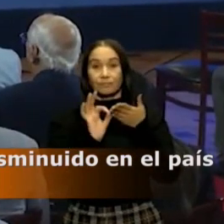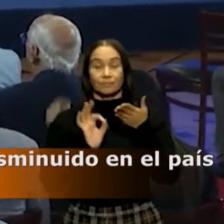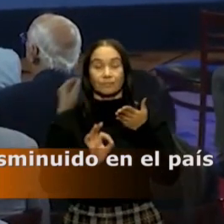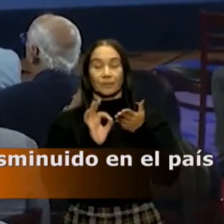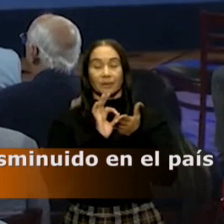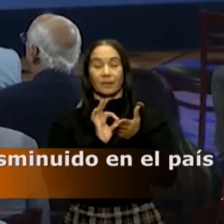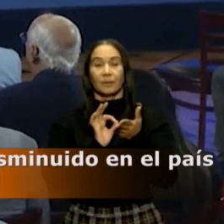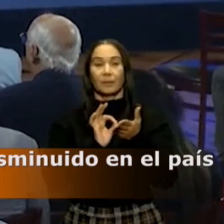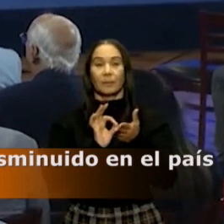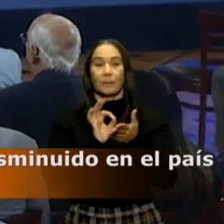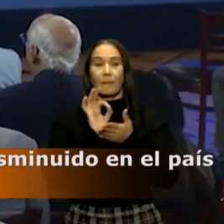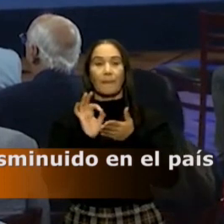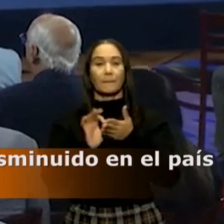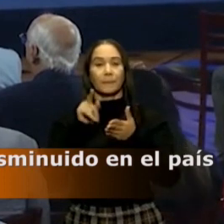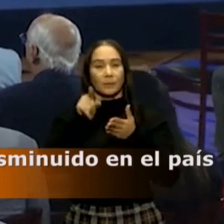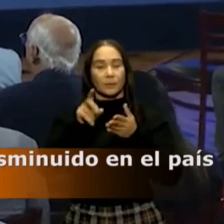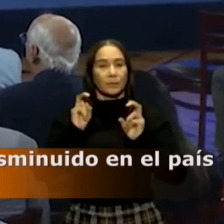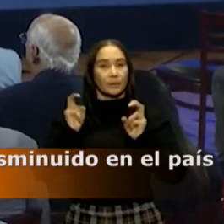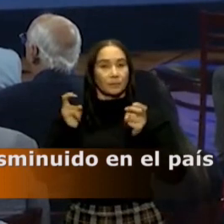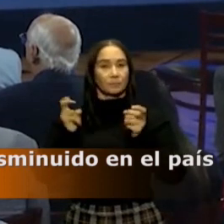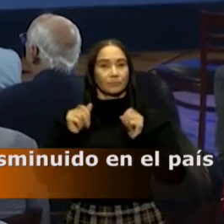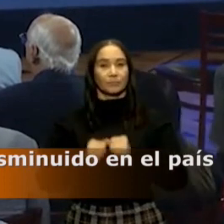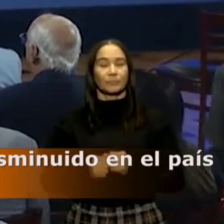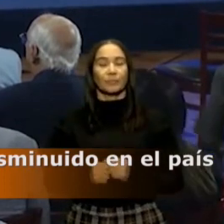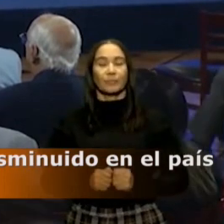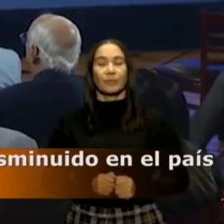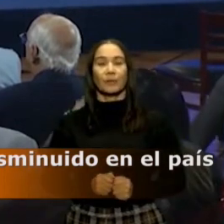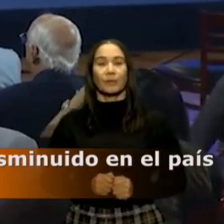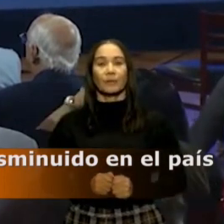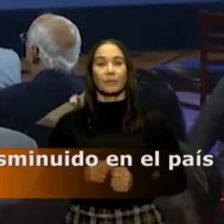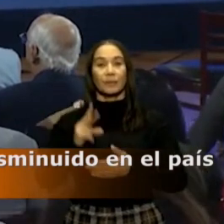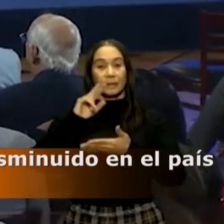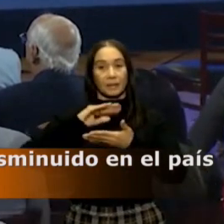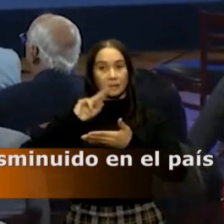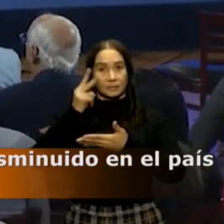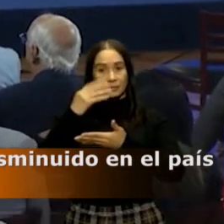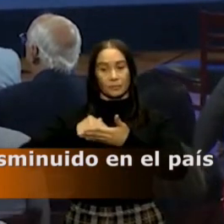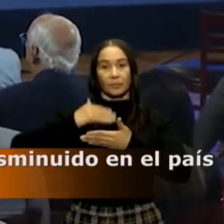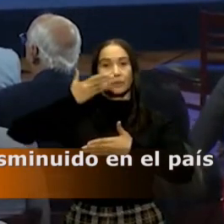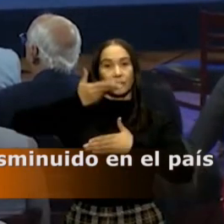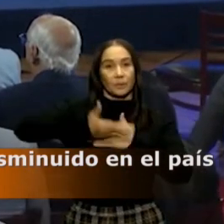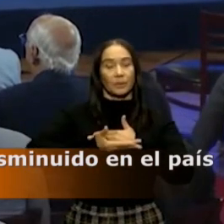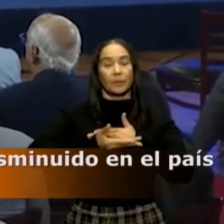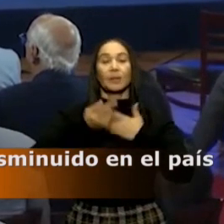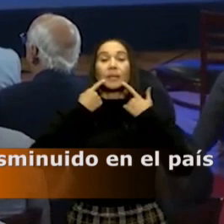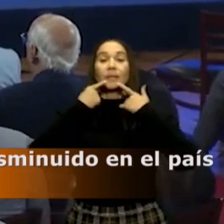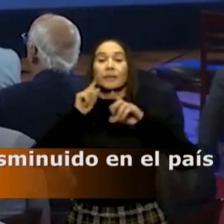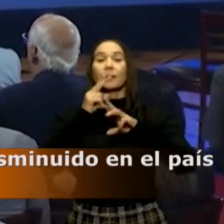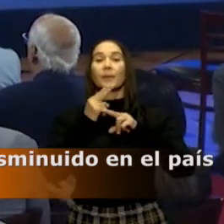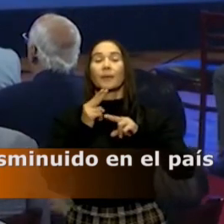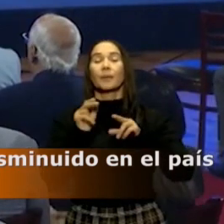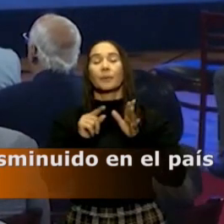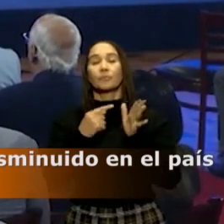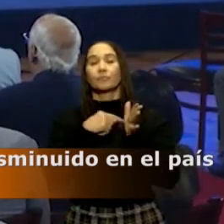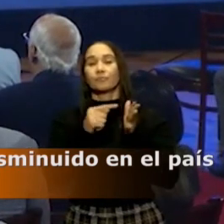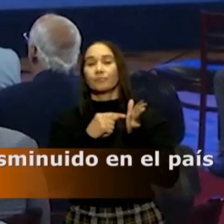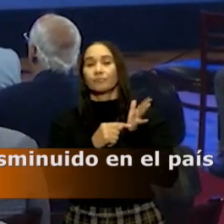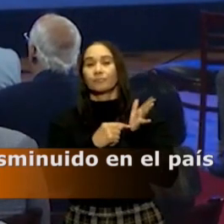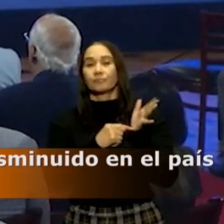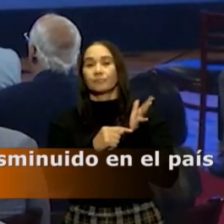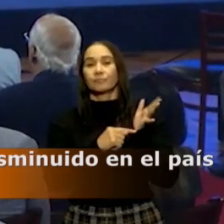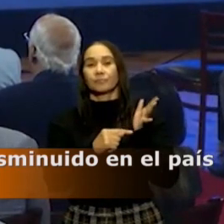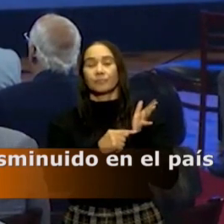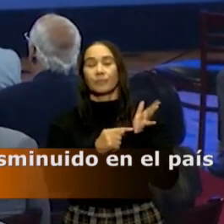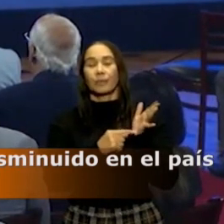el gobierno ha incrementado la creación de empleos directos además se ha aumentado el salario mínimo en varias